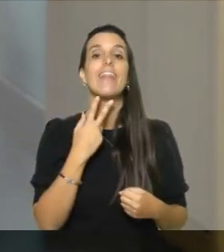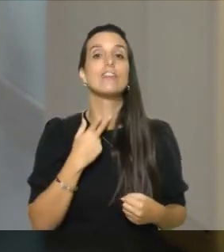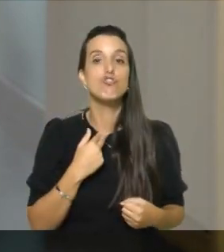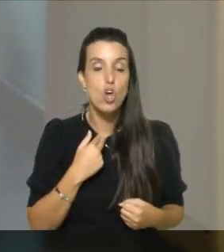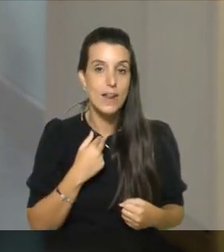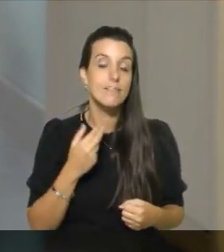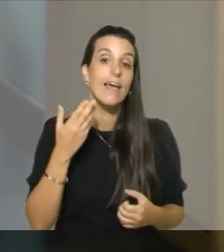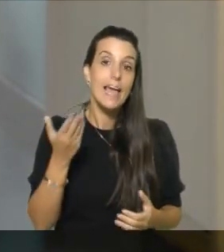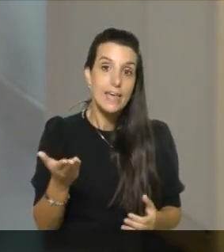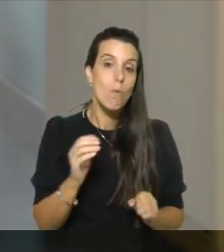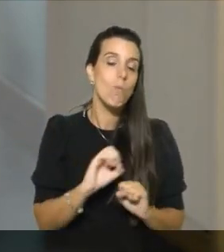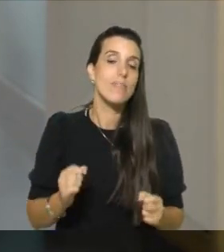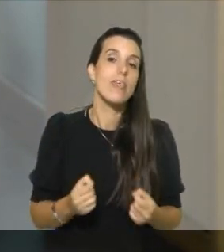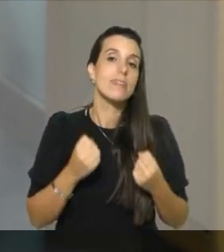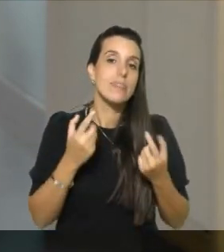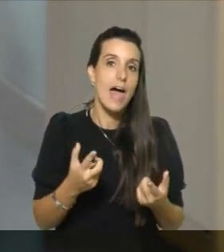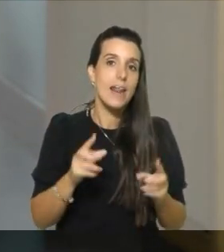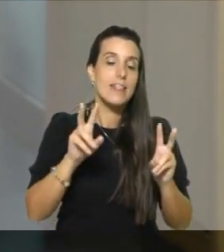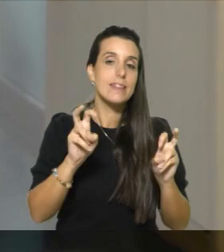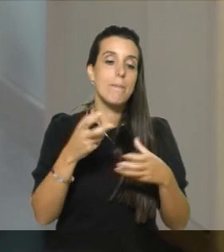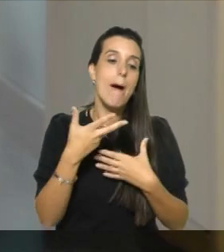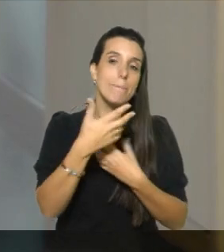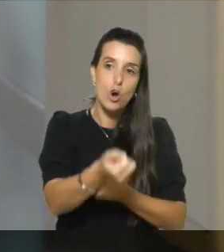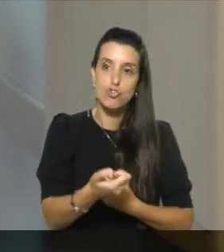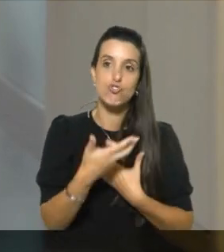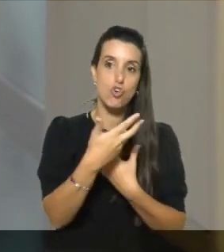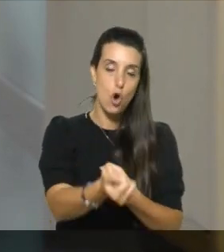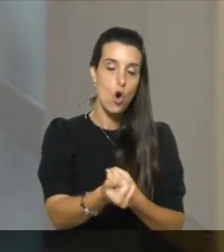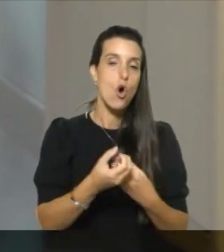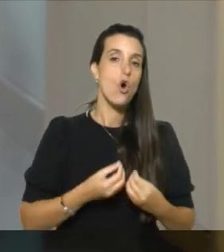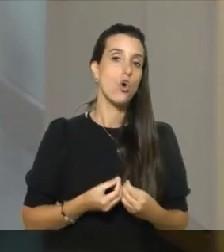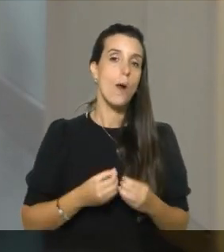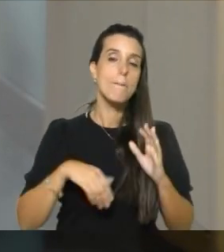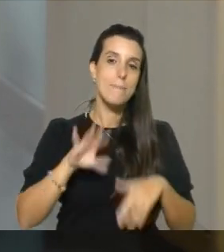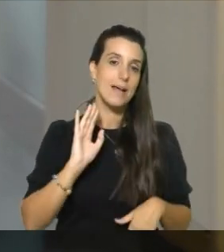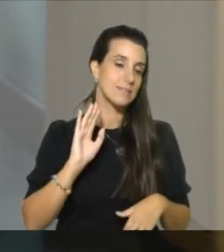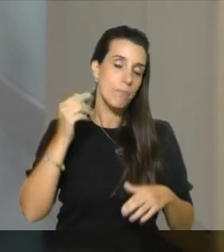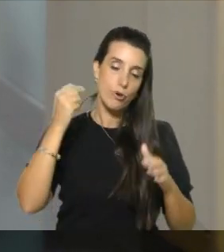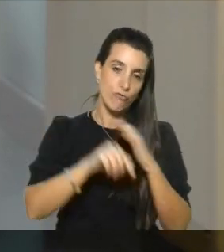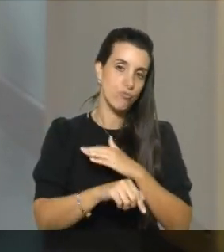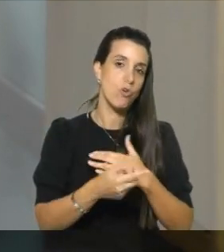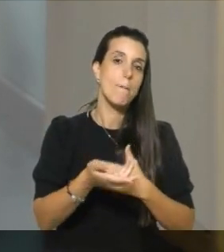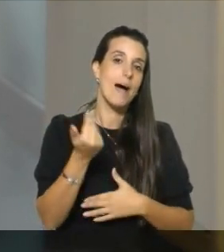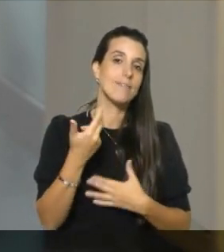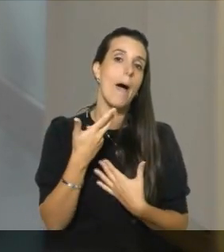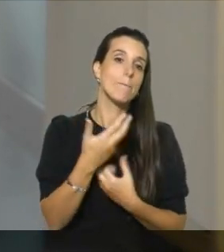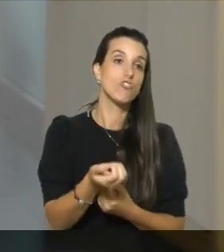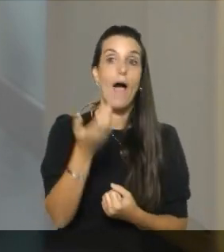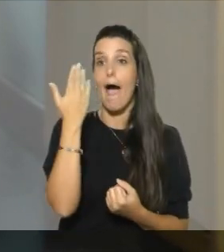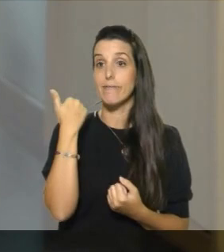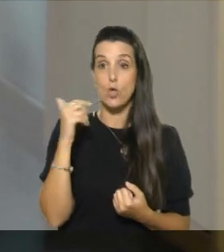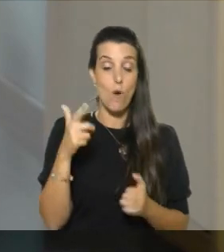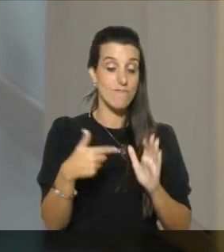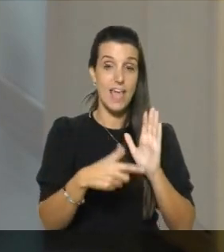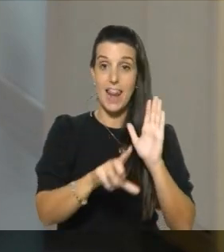que En definitiva permiten actuar desde el punto de vista asistencial eh con muchísimo mayor profundidad de lo que se hacía antes de esta